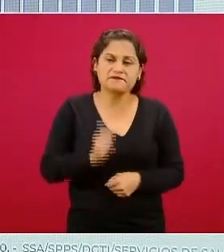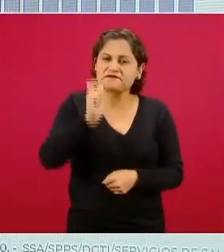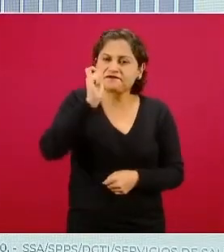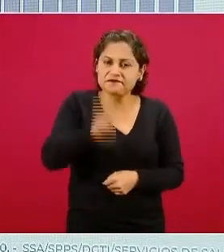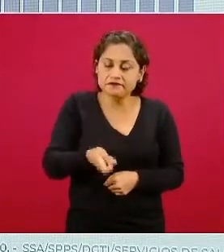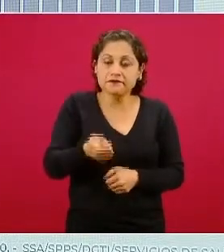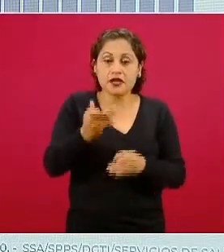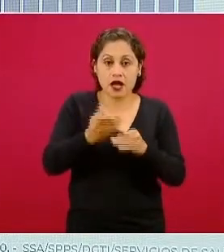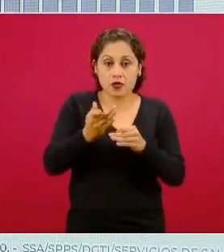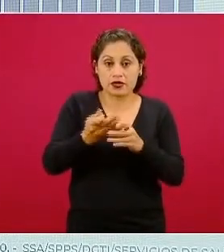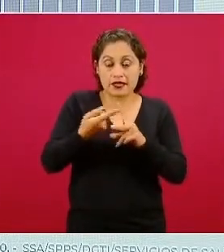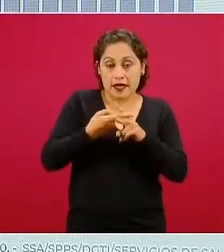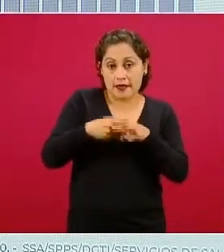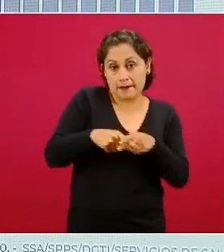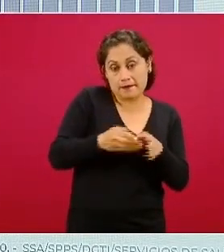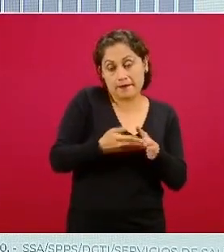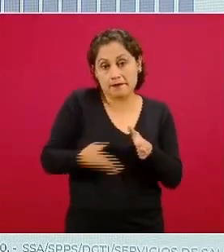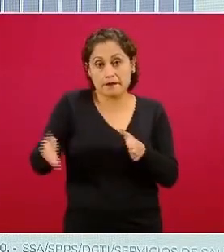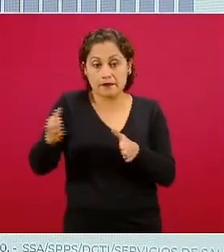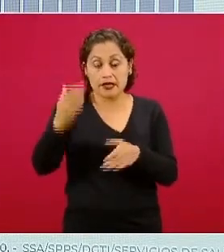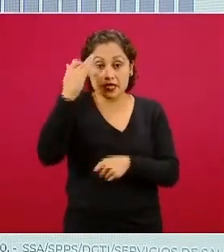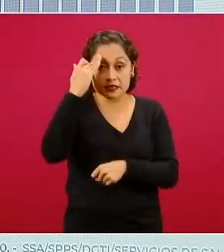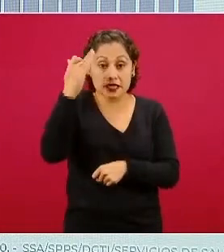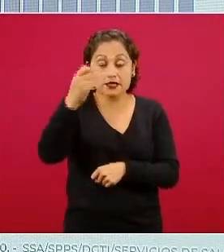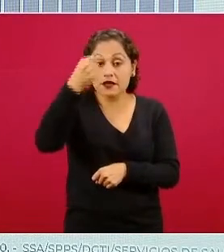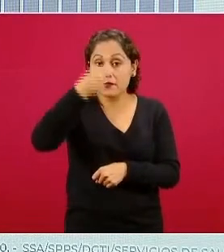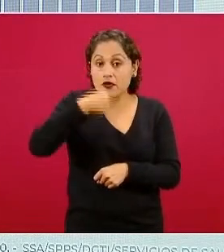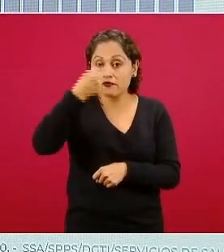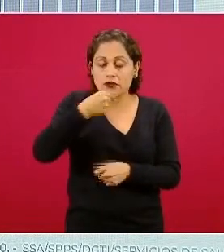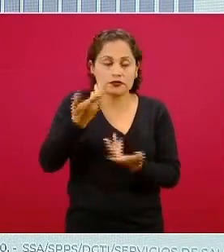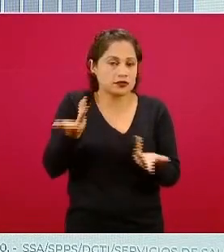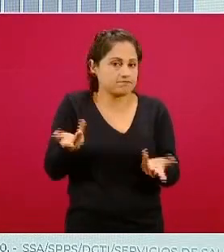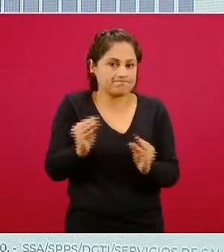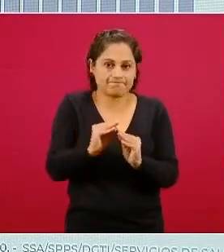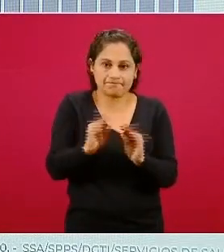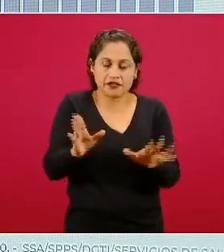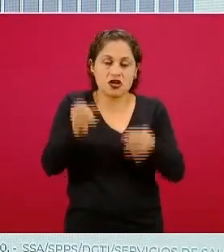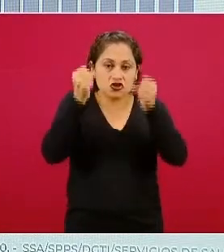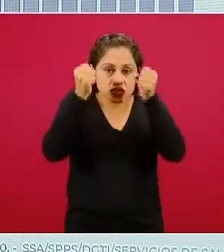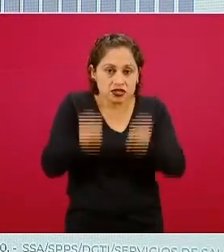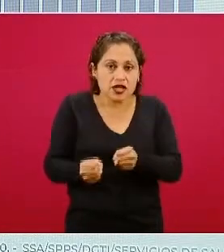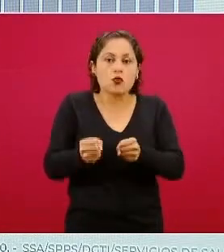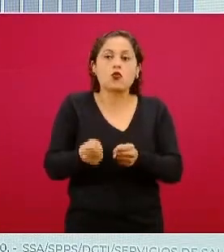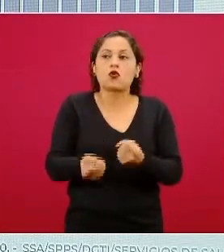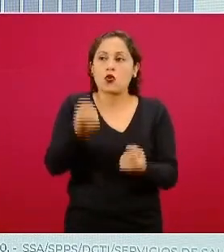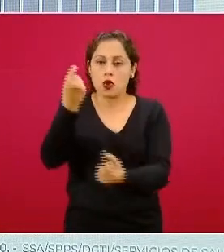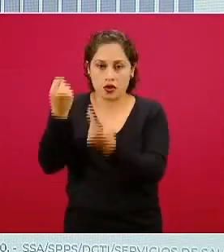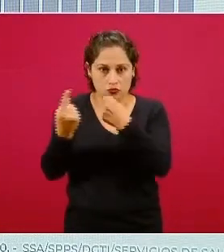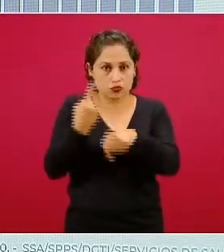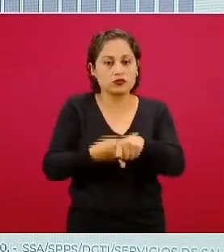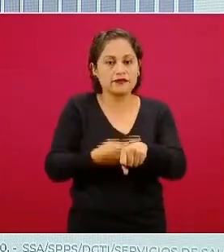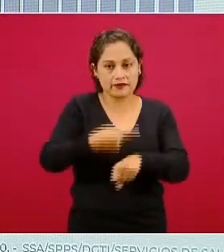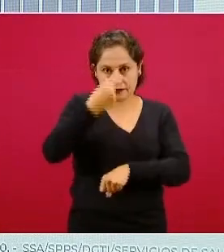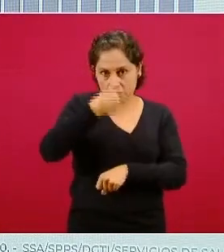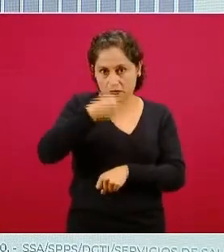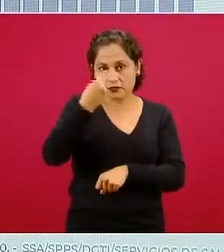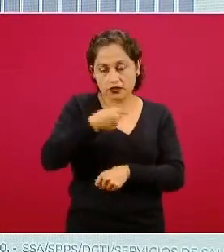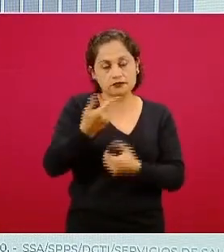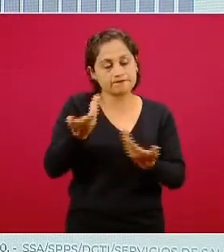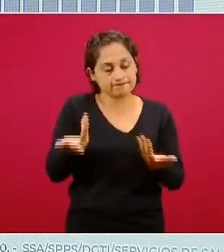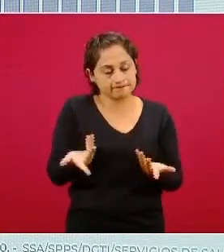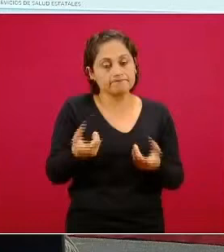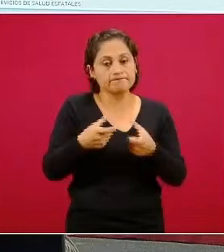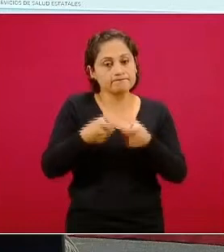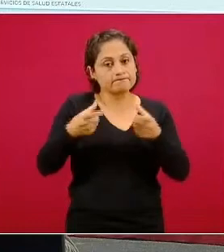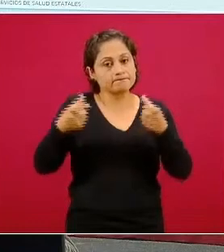inicio de la temporada de influenza, que es seguro que vamos a tener temporada de influenza, casos de influenza, y cada día se van a ir